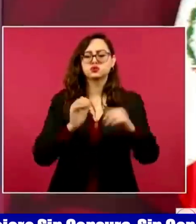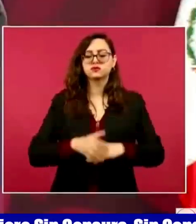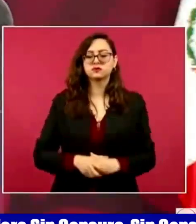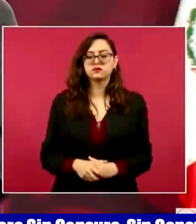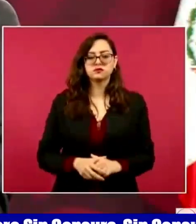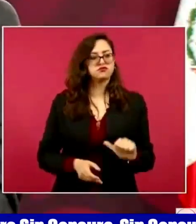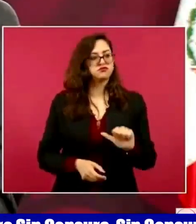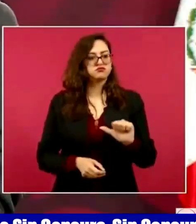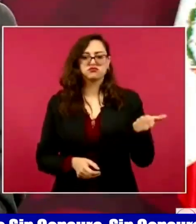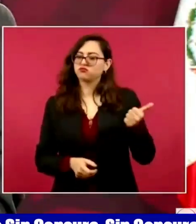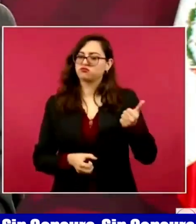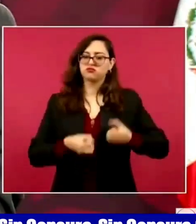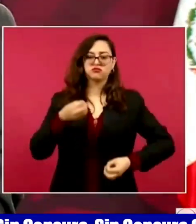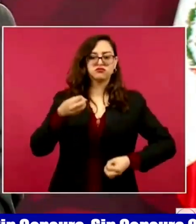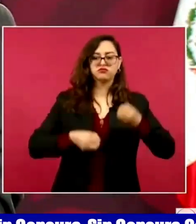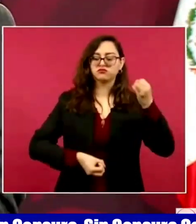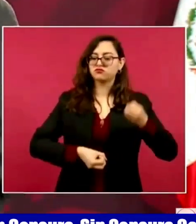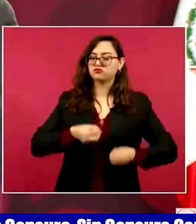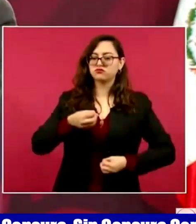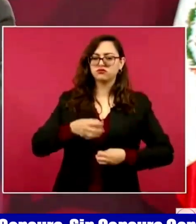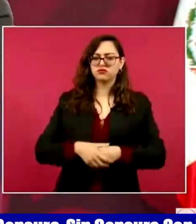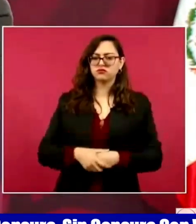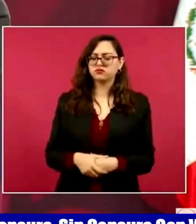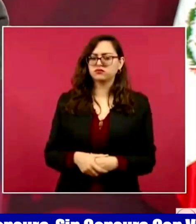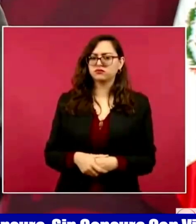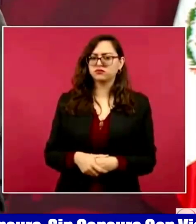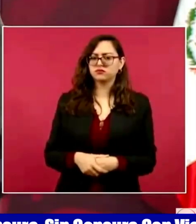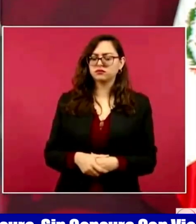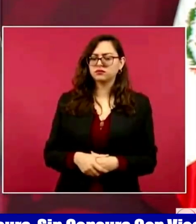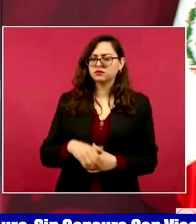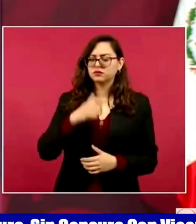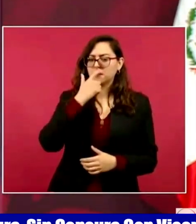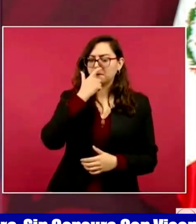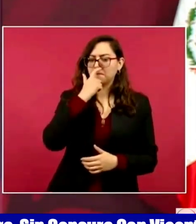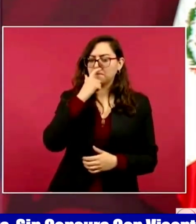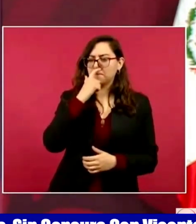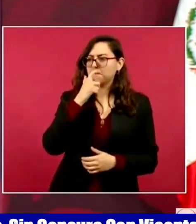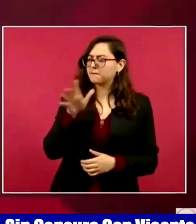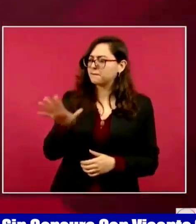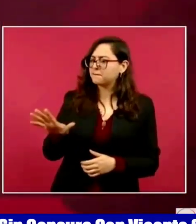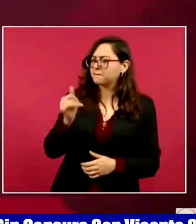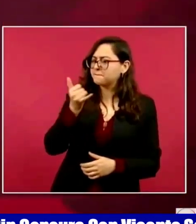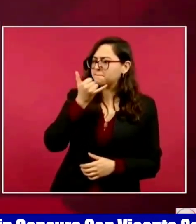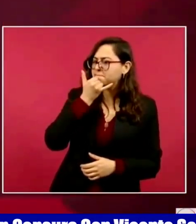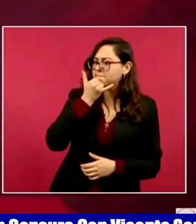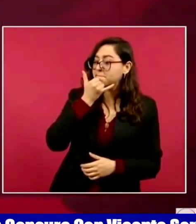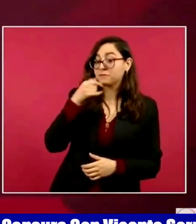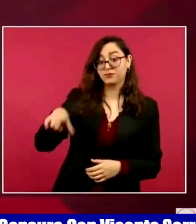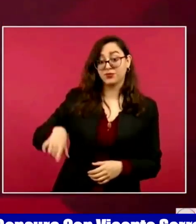Dice otro juez, por participación del gobierno del Estado,